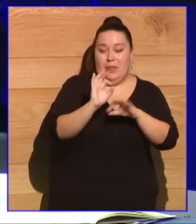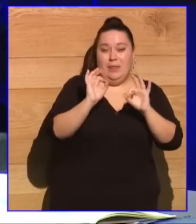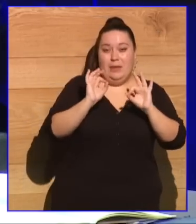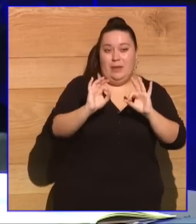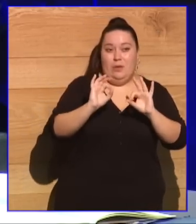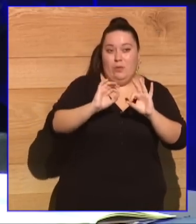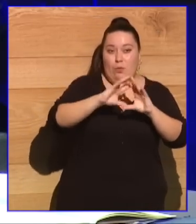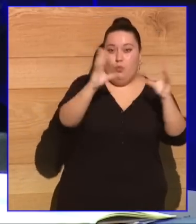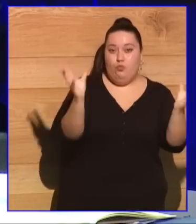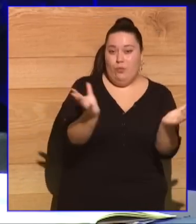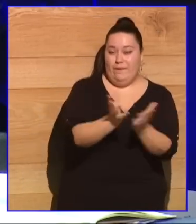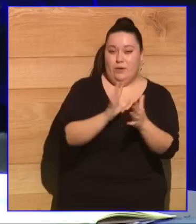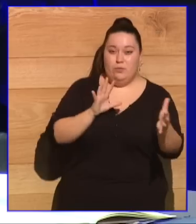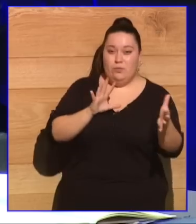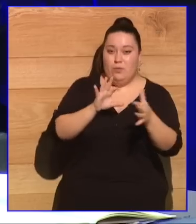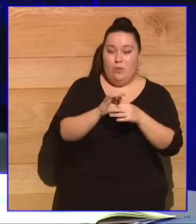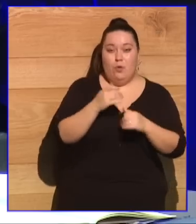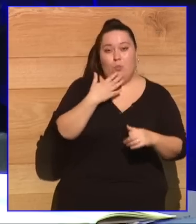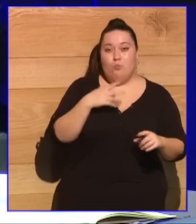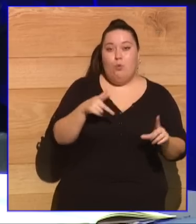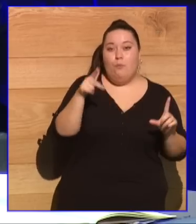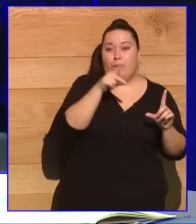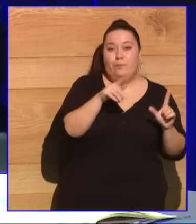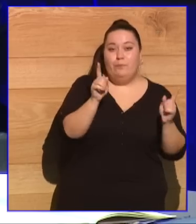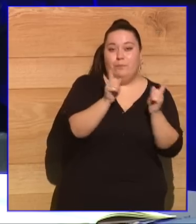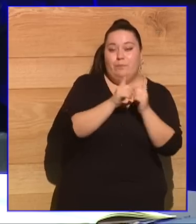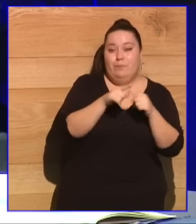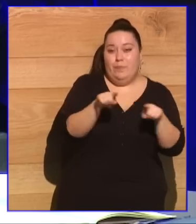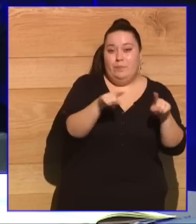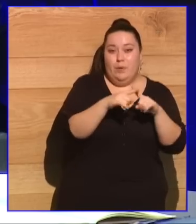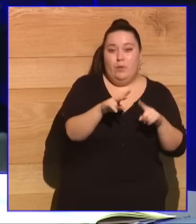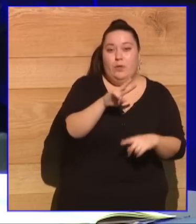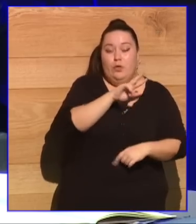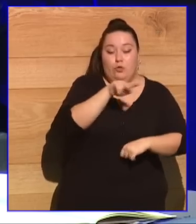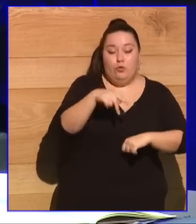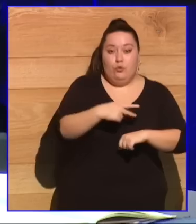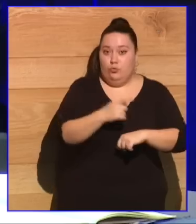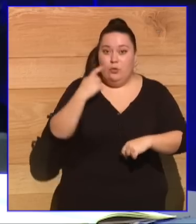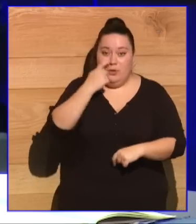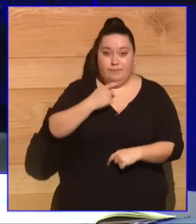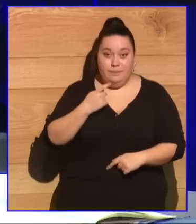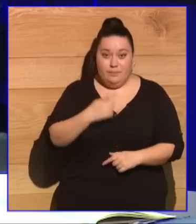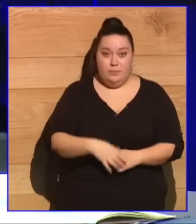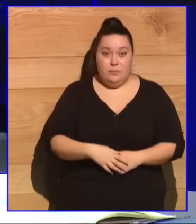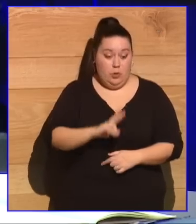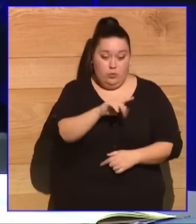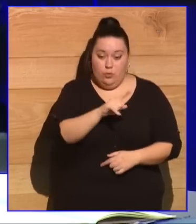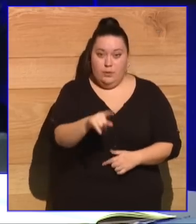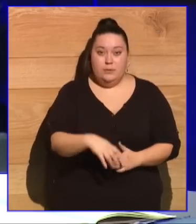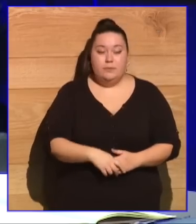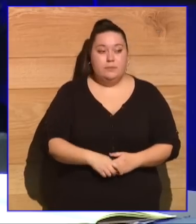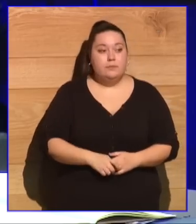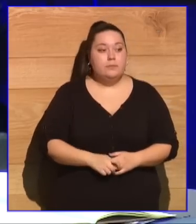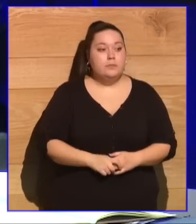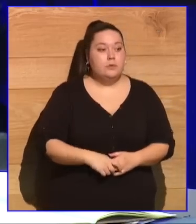en otro universo sería un videoclip. Sería un videoclip alargado vale. de 2 horas de duración. Ujú. Y que no lo es. Es